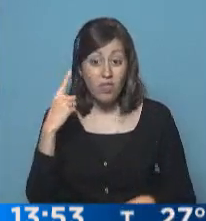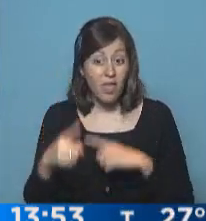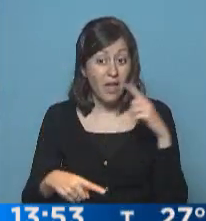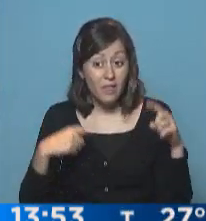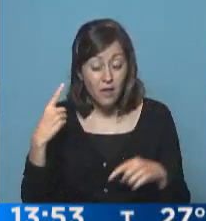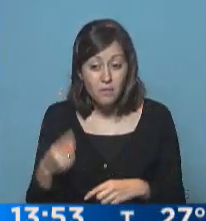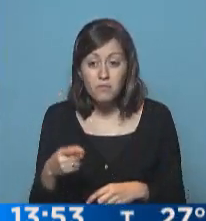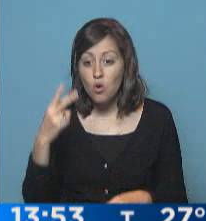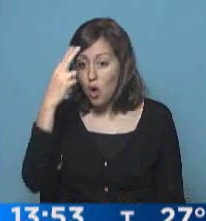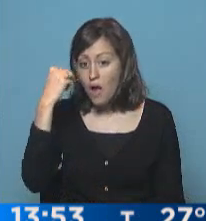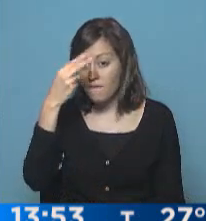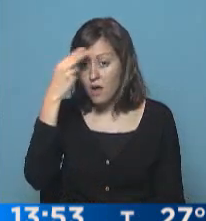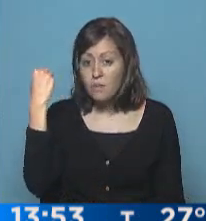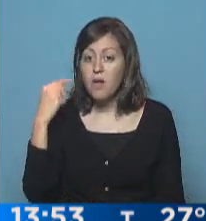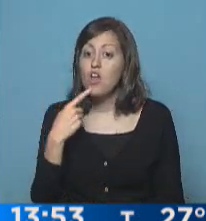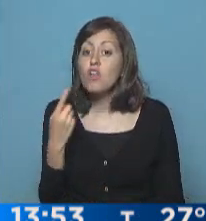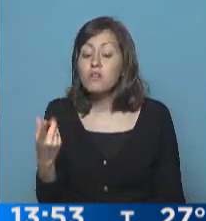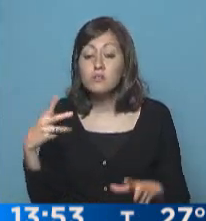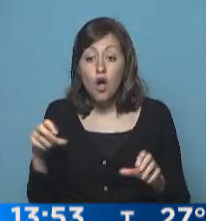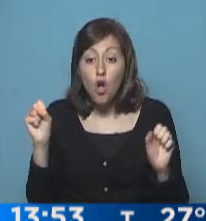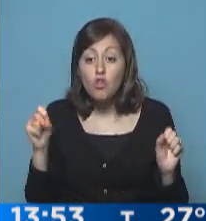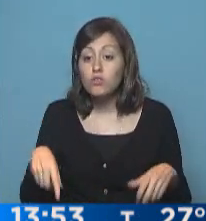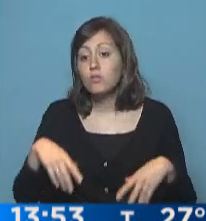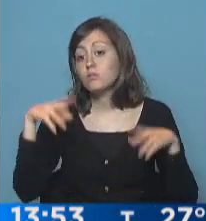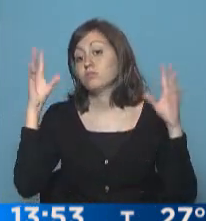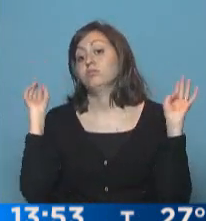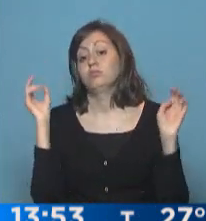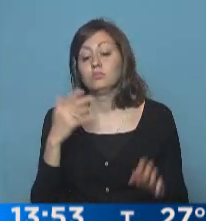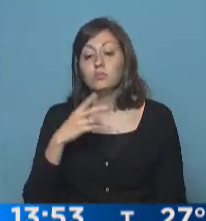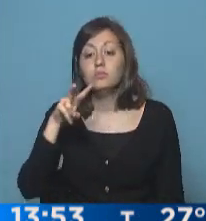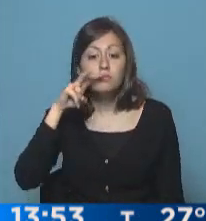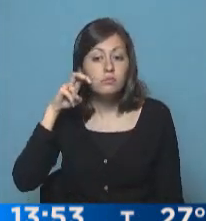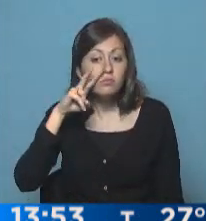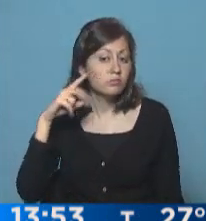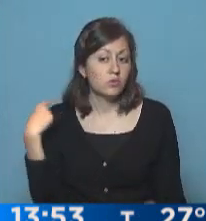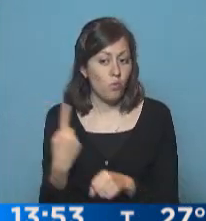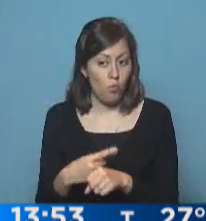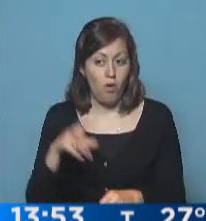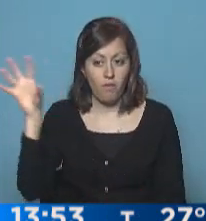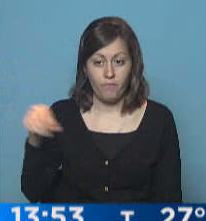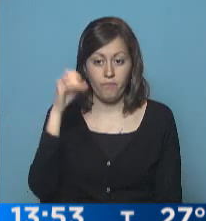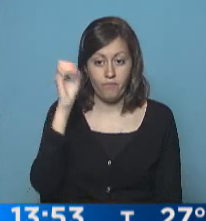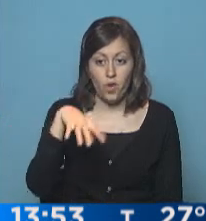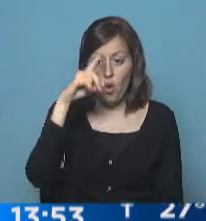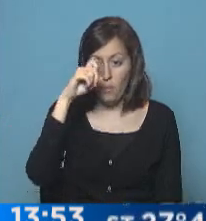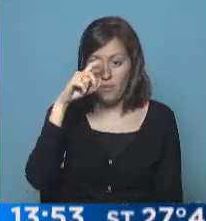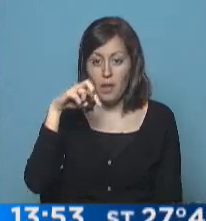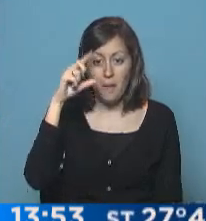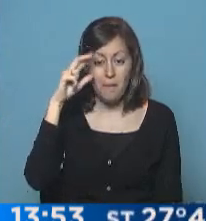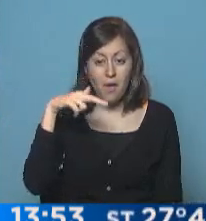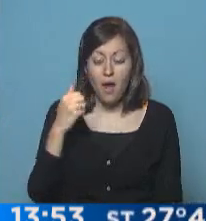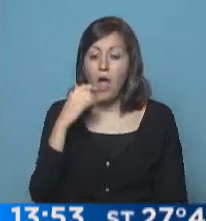haberlo encontrado descompensado y con insuficiencia respiratoria lo trasladaron al hospital pena sin mayores